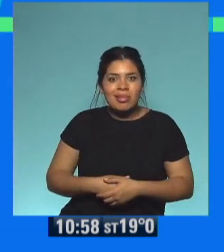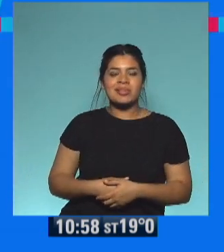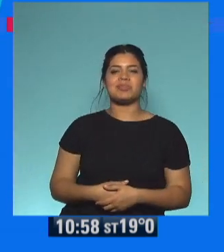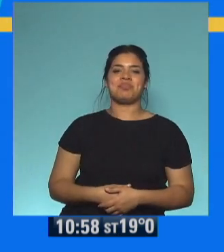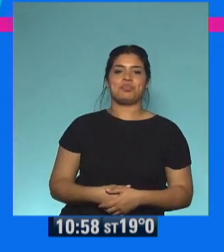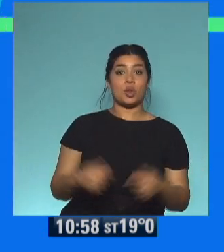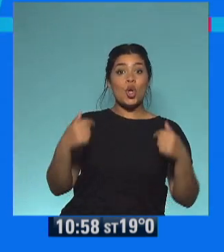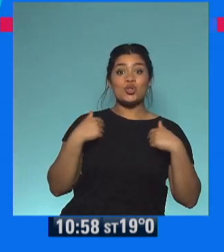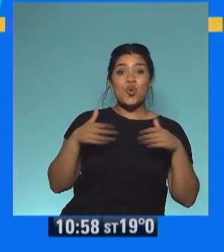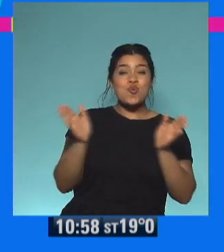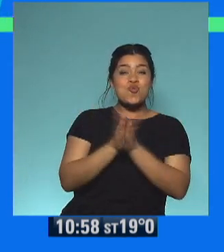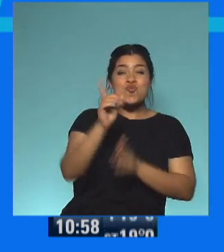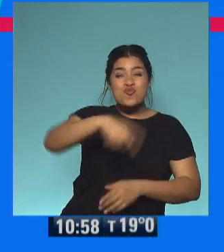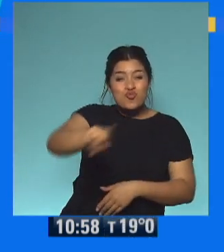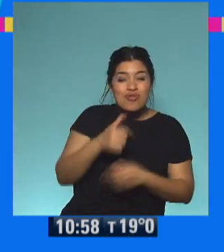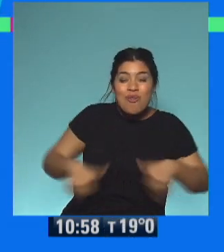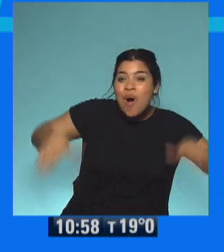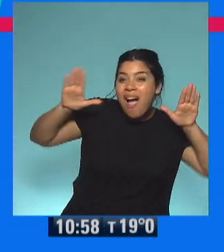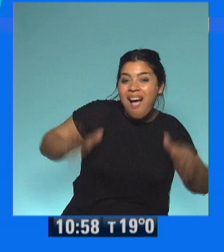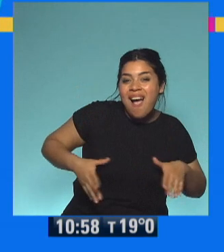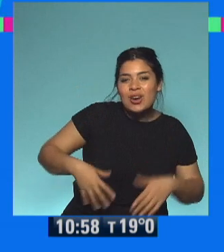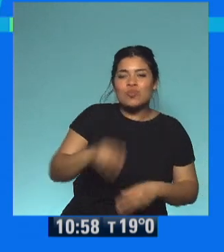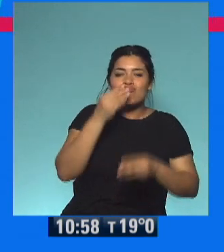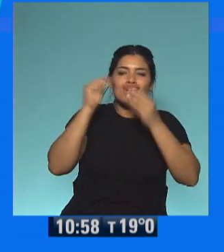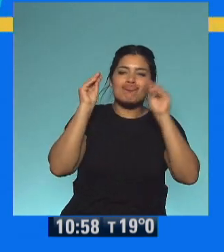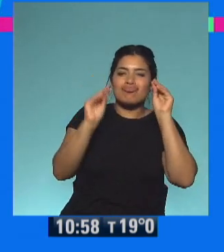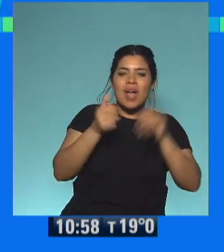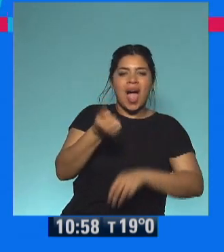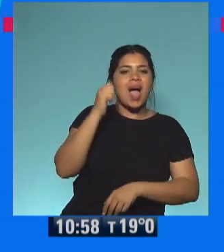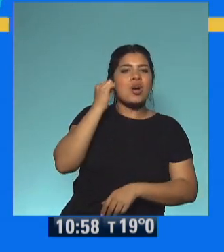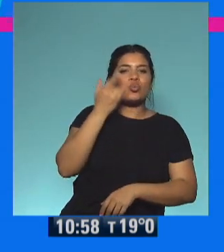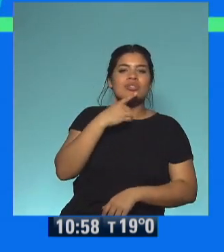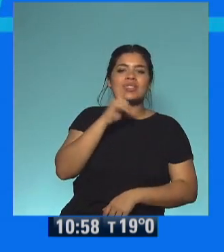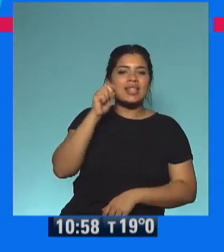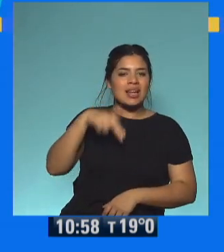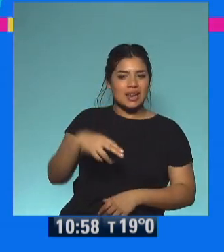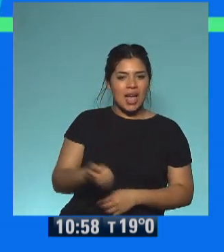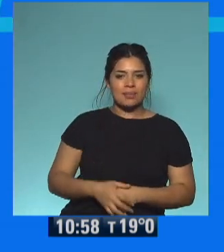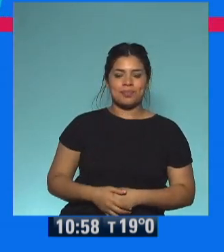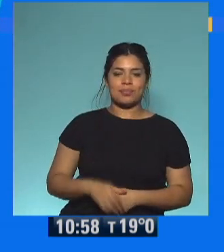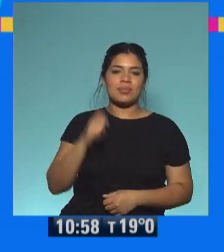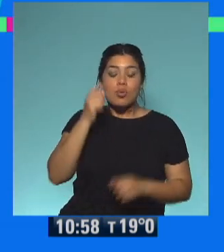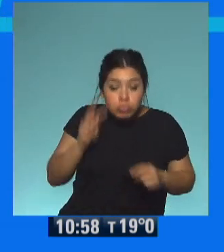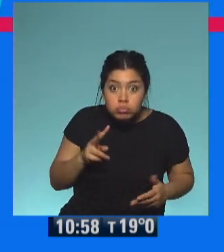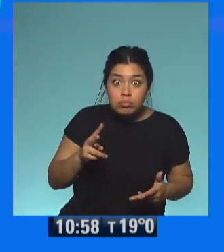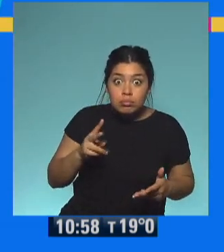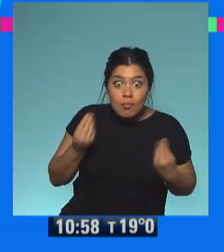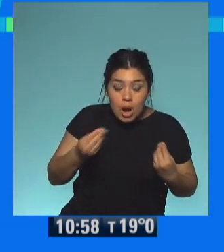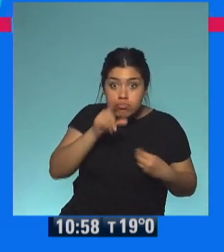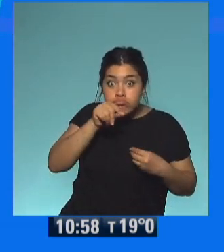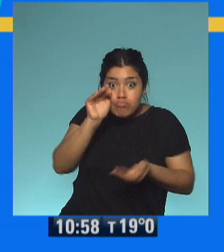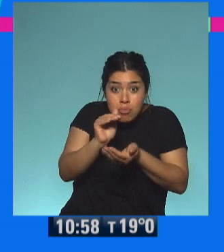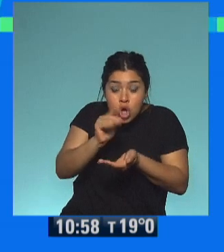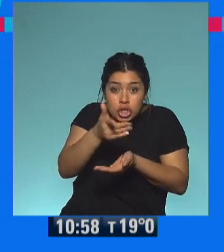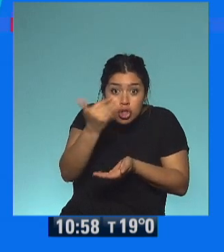con ustedes, Emi, Maga y Nuria. Besitos de Agustina. Ah, qué lindo. ¡Qué lindas alas! ¡Tiene un pollito! ¡Tiene